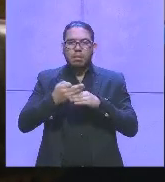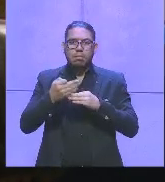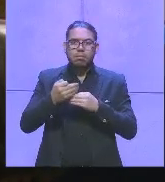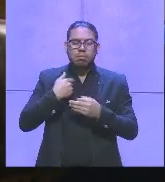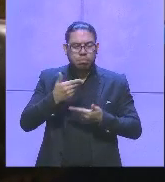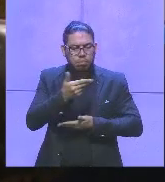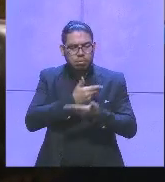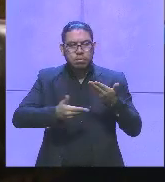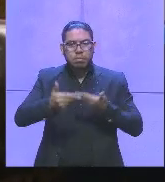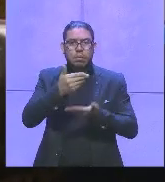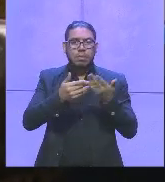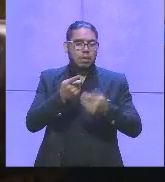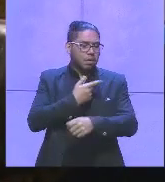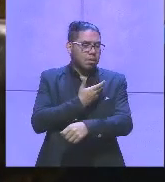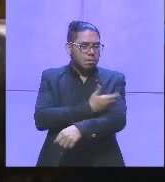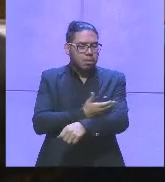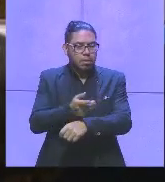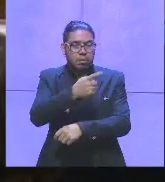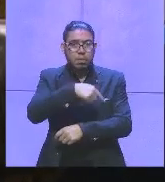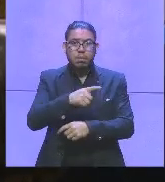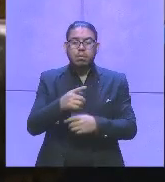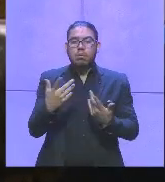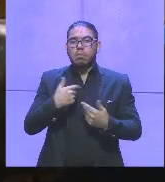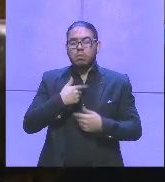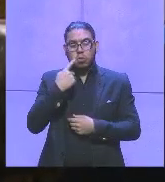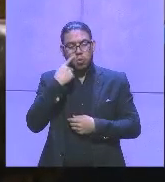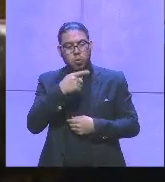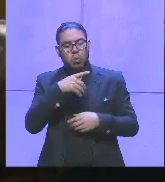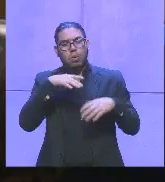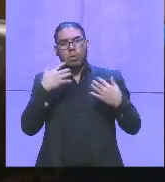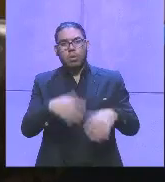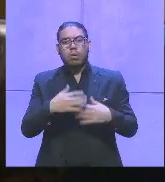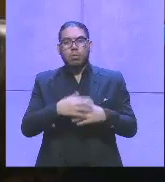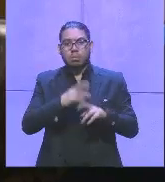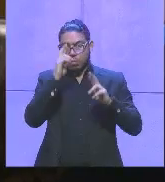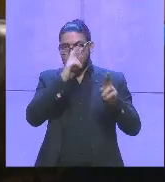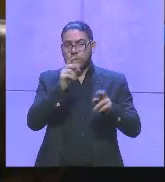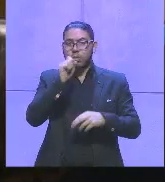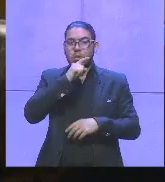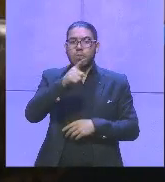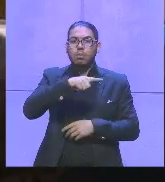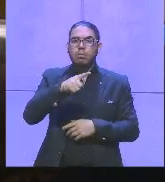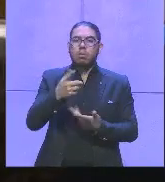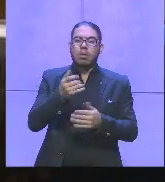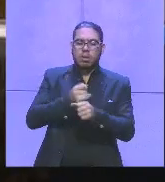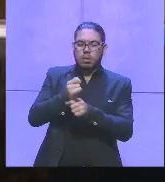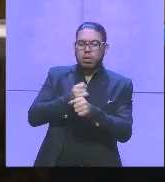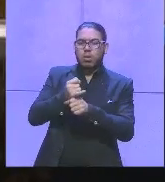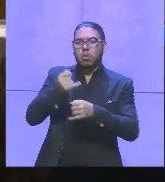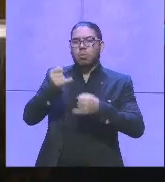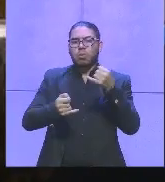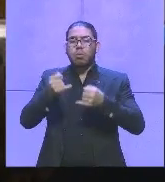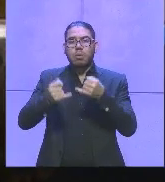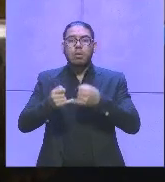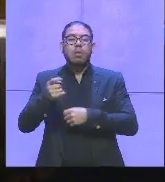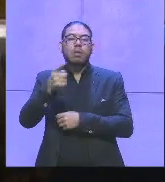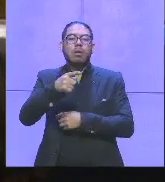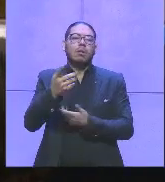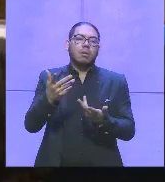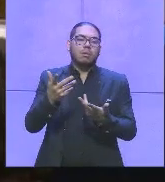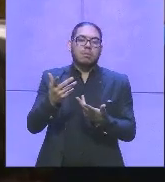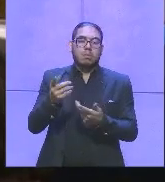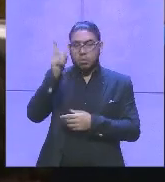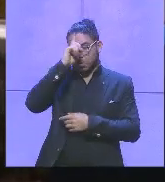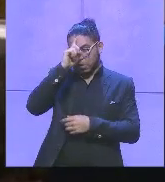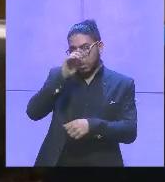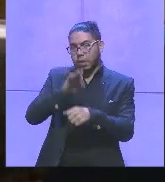con dos colegas a quienes admiro por su desempeño profesional y análisis jurídico. Consejera, magistrado, muchísimas gracias